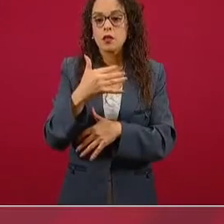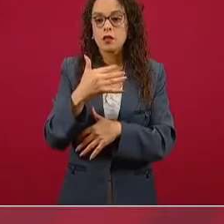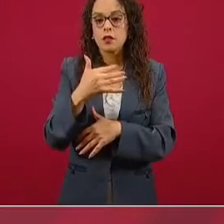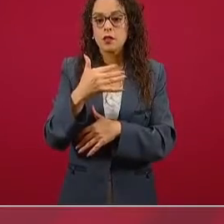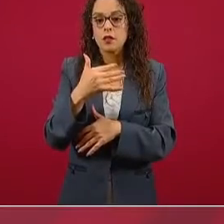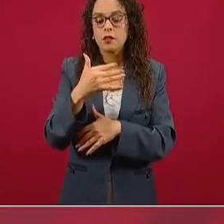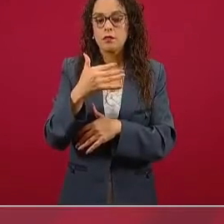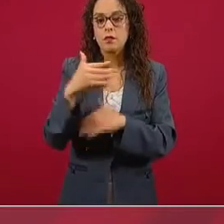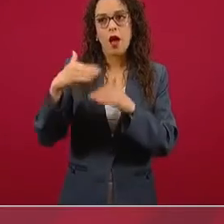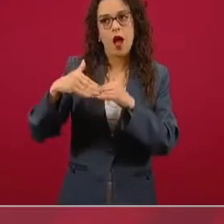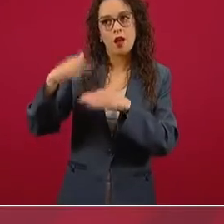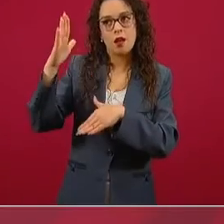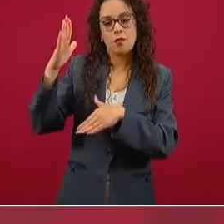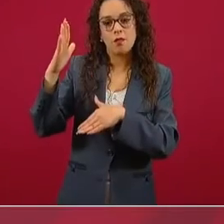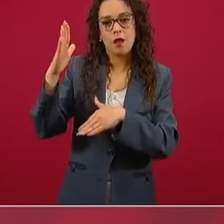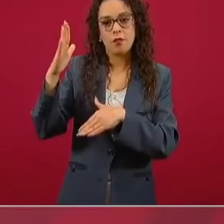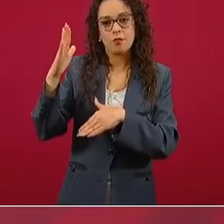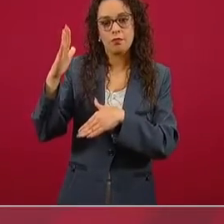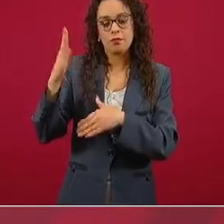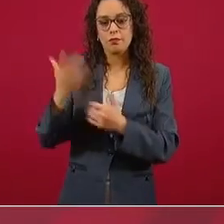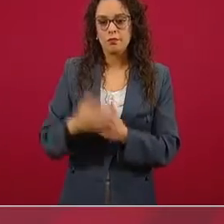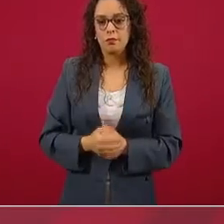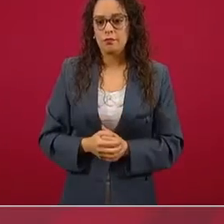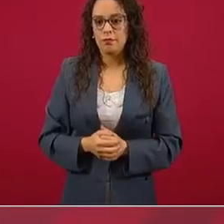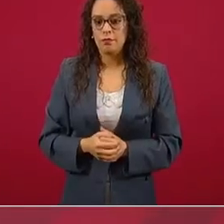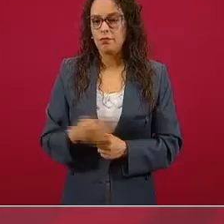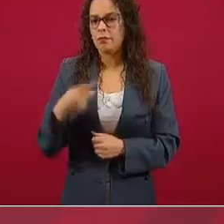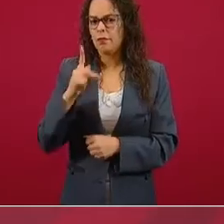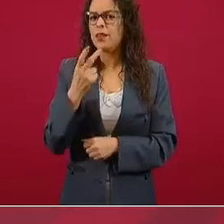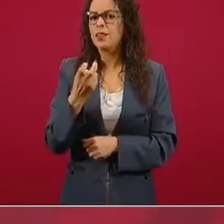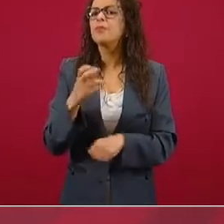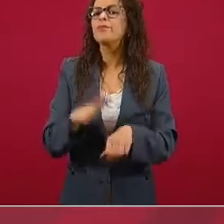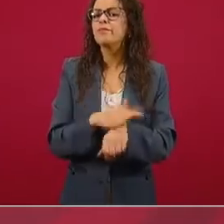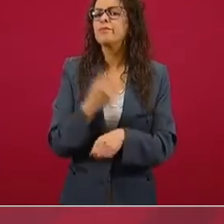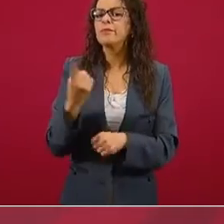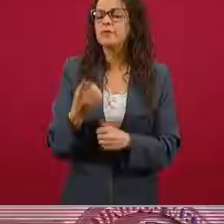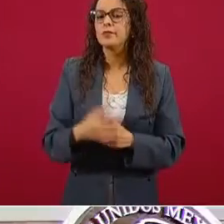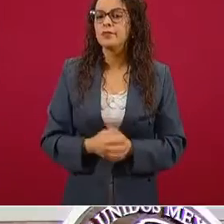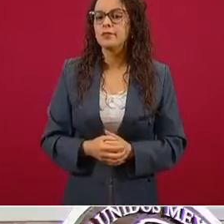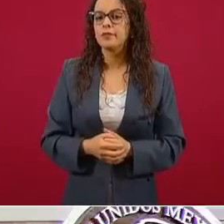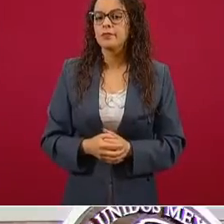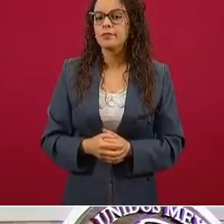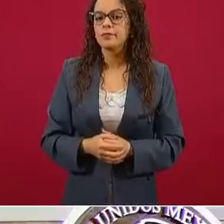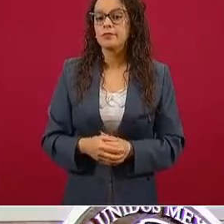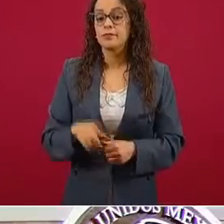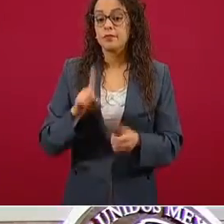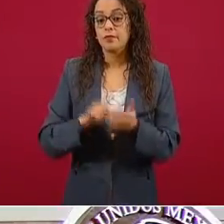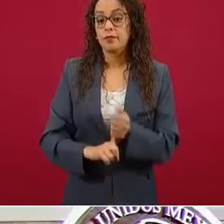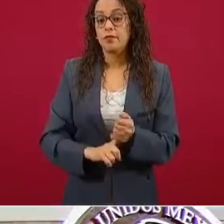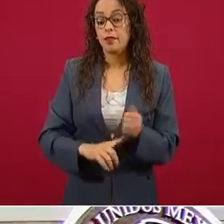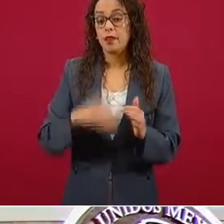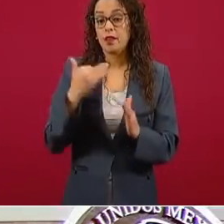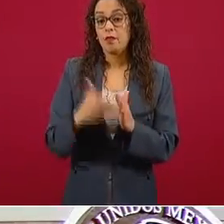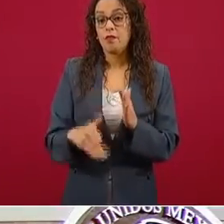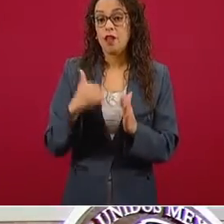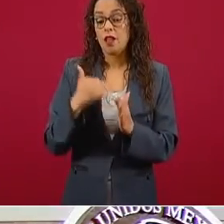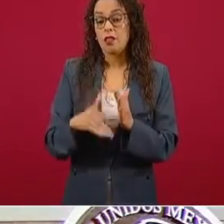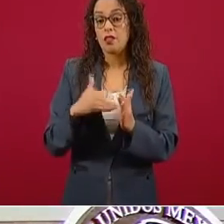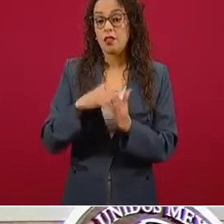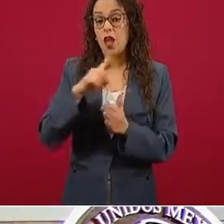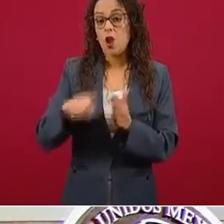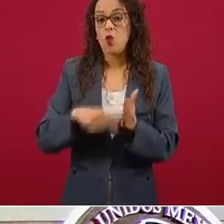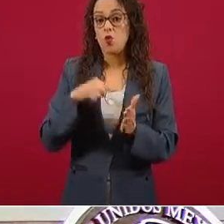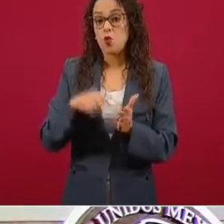adelante. Pero era por falta de cupo y